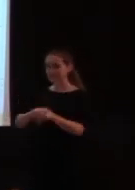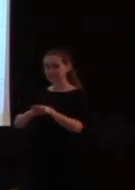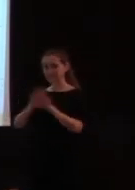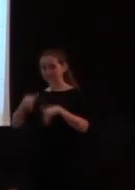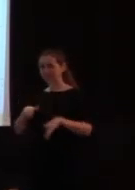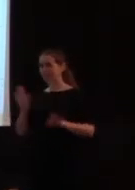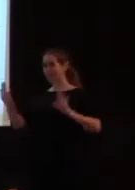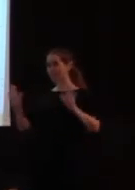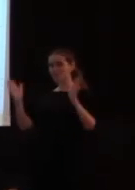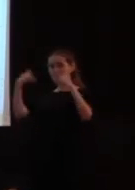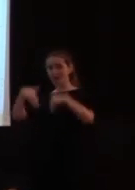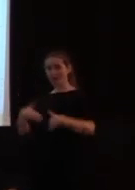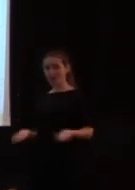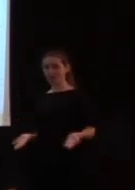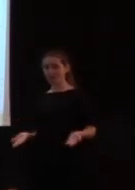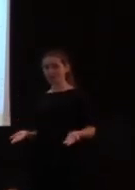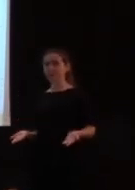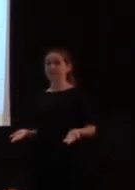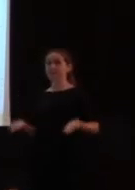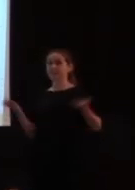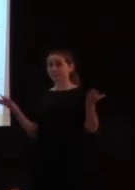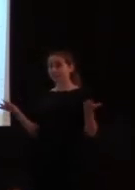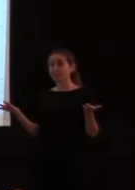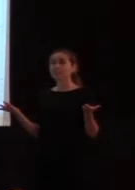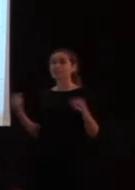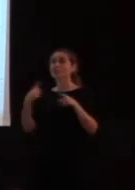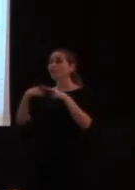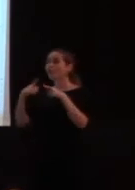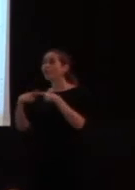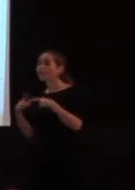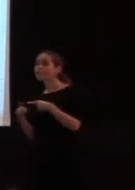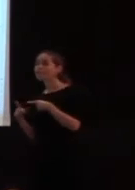la práctica. Hay muchos factores que hay que